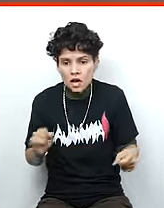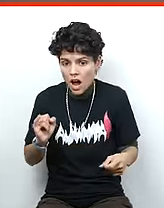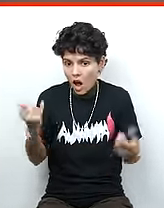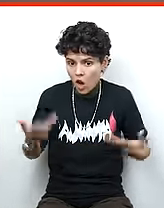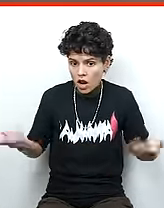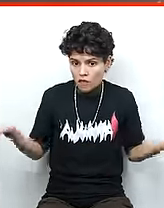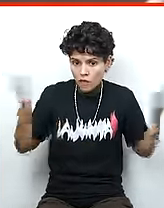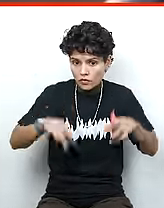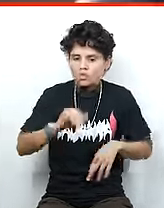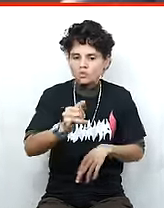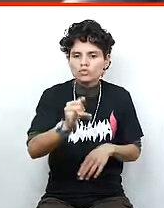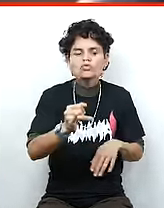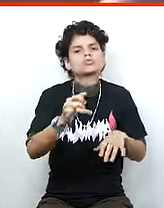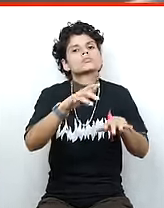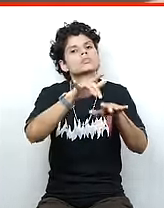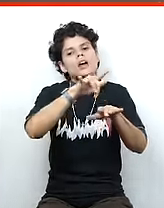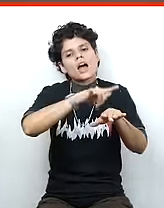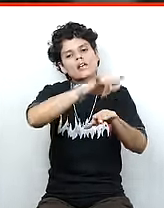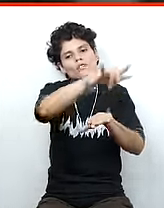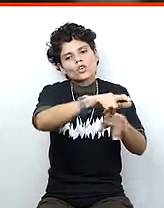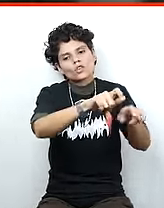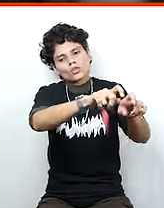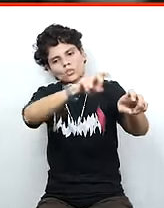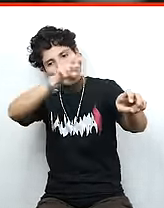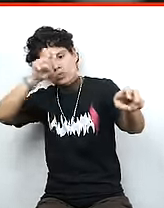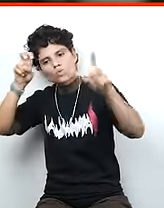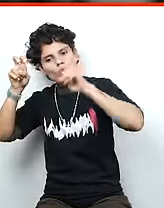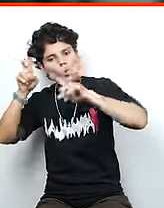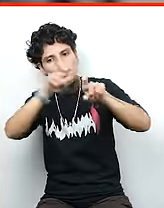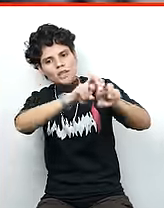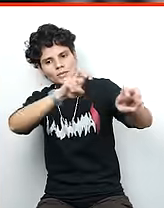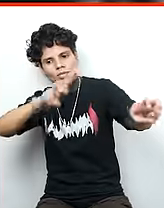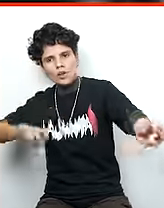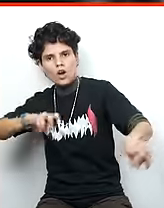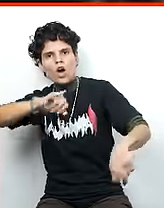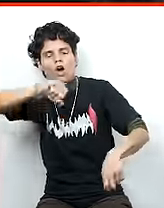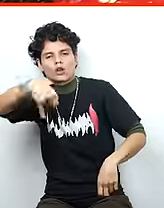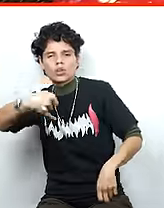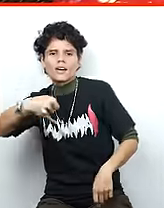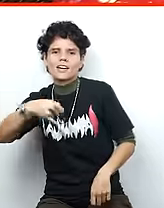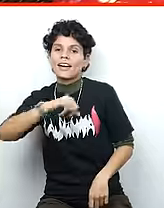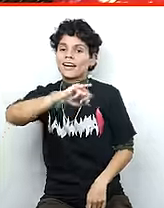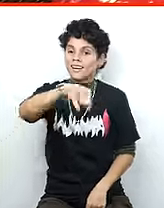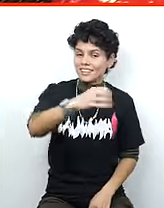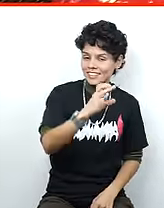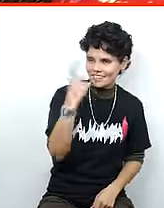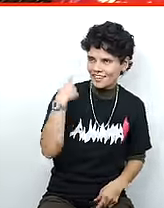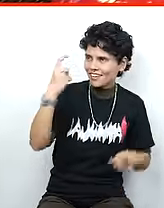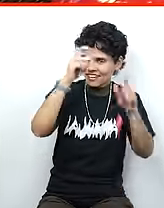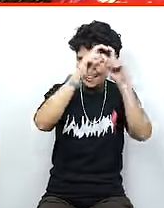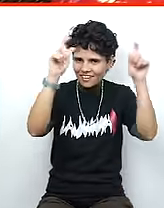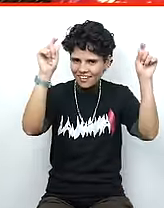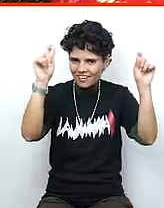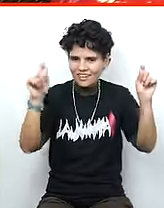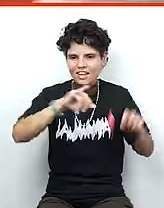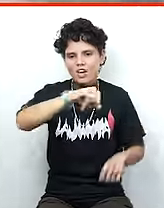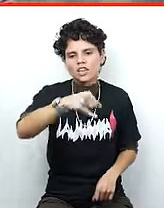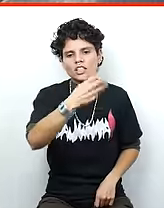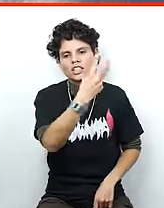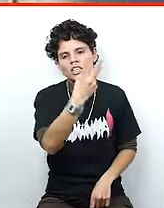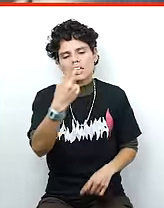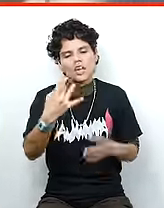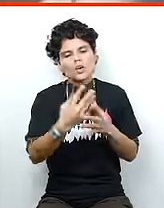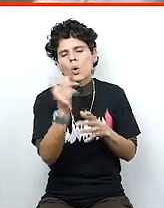cuando llegaste sí. ahora? En el último asiento del avión. Era el J30 y algo. Era el JC. El avión.